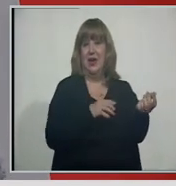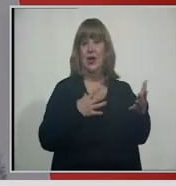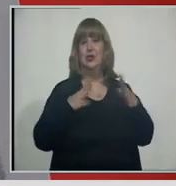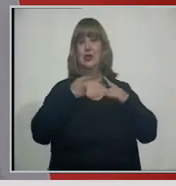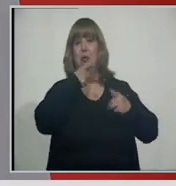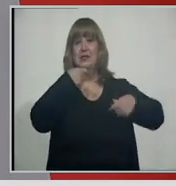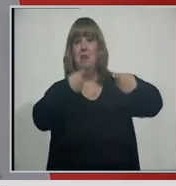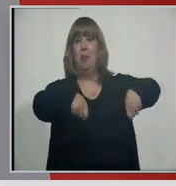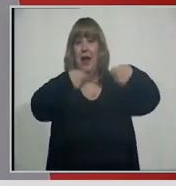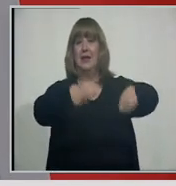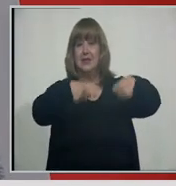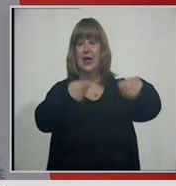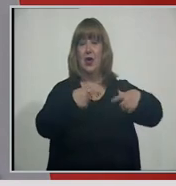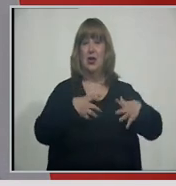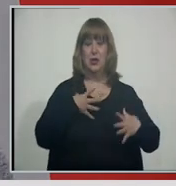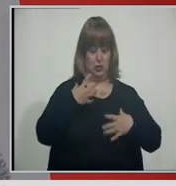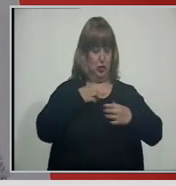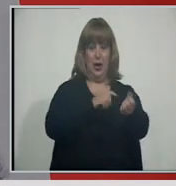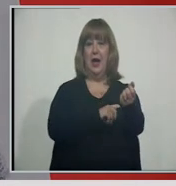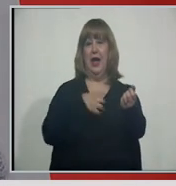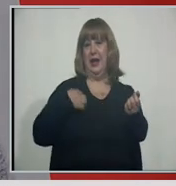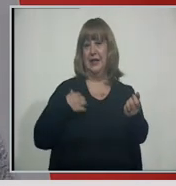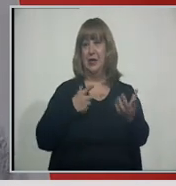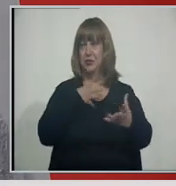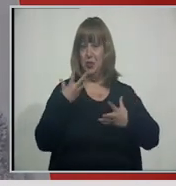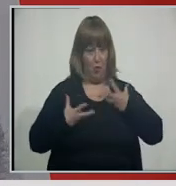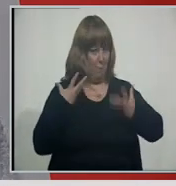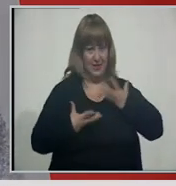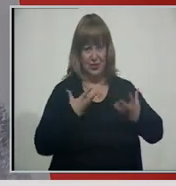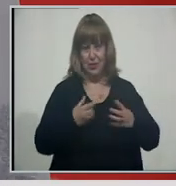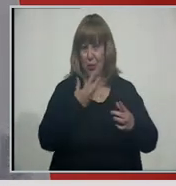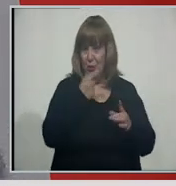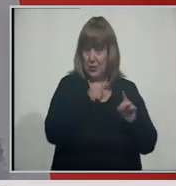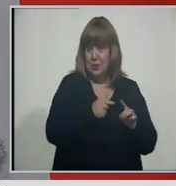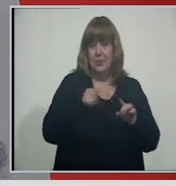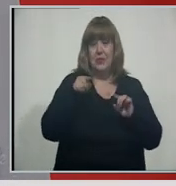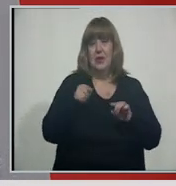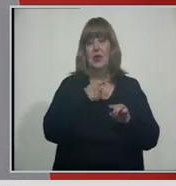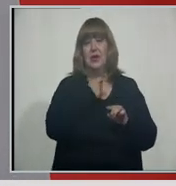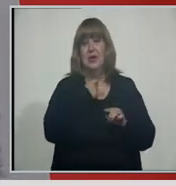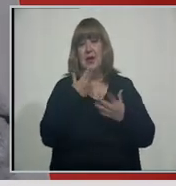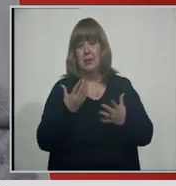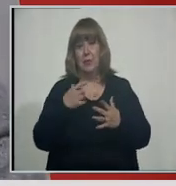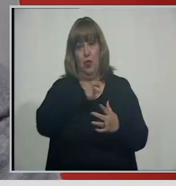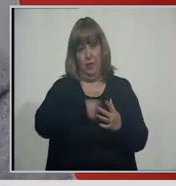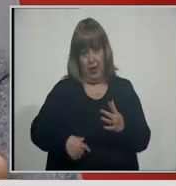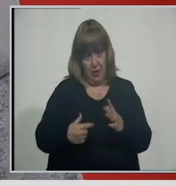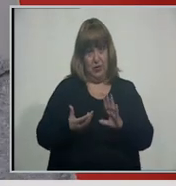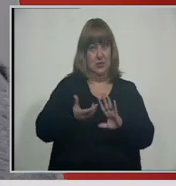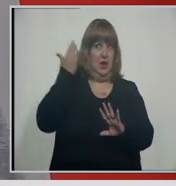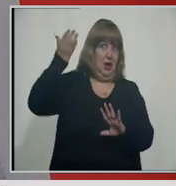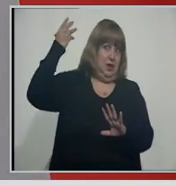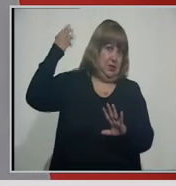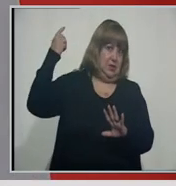capacidad entonces argentinos somos pasión los que somos pasionales y yo creo que lo que están quitando no este gobierno décadas